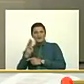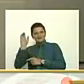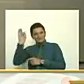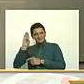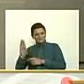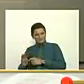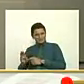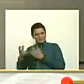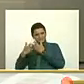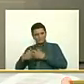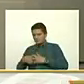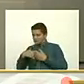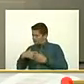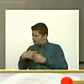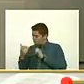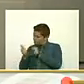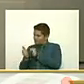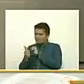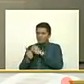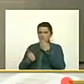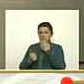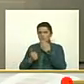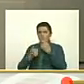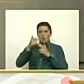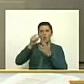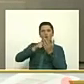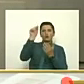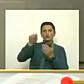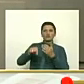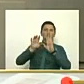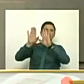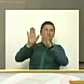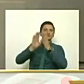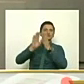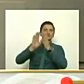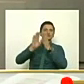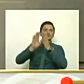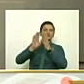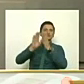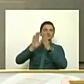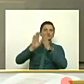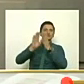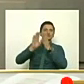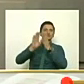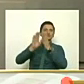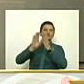quedarse con el contrato Hidroituango. Están en